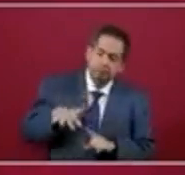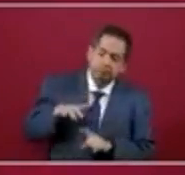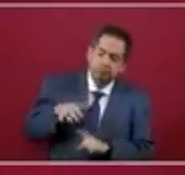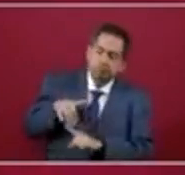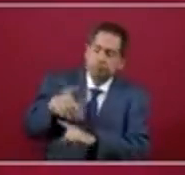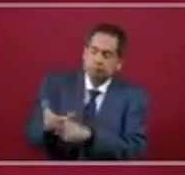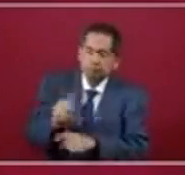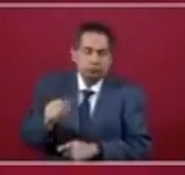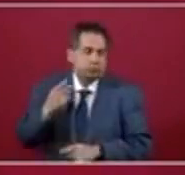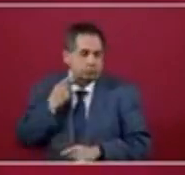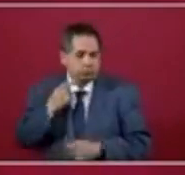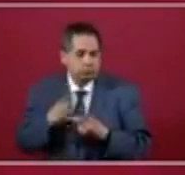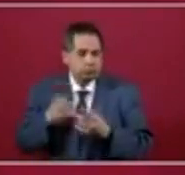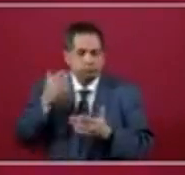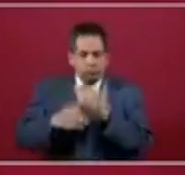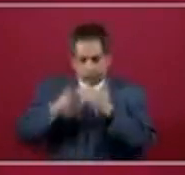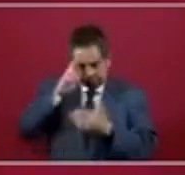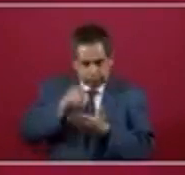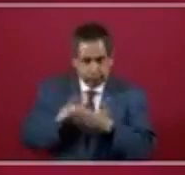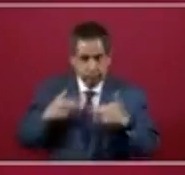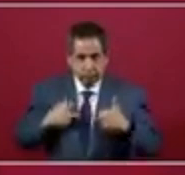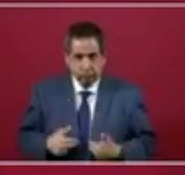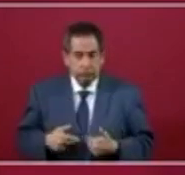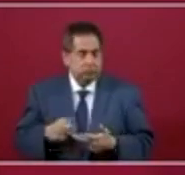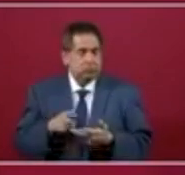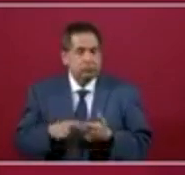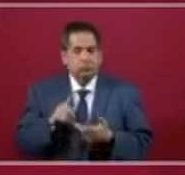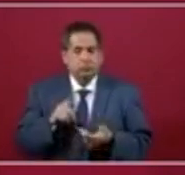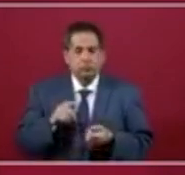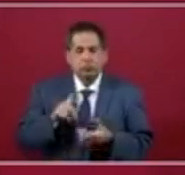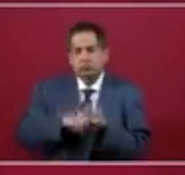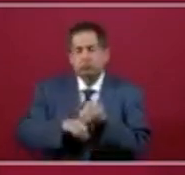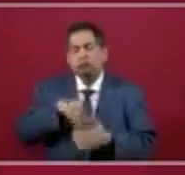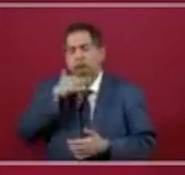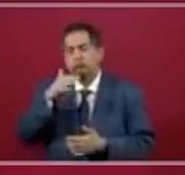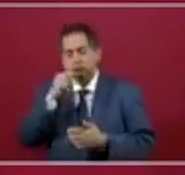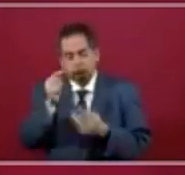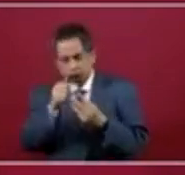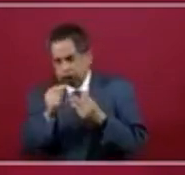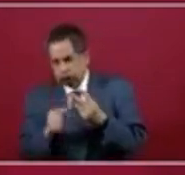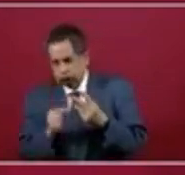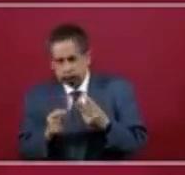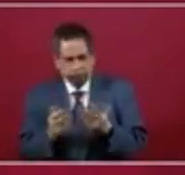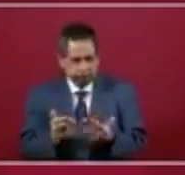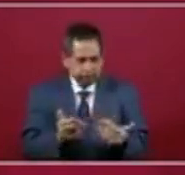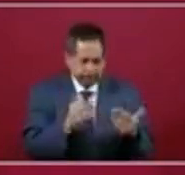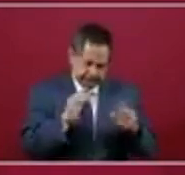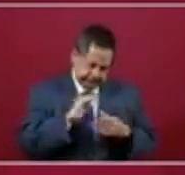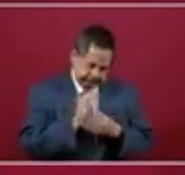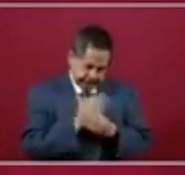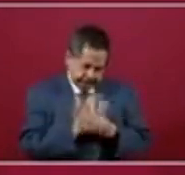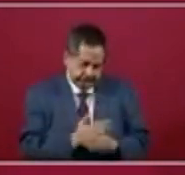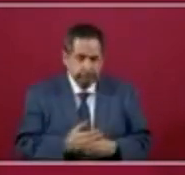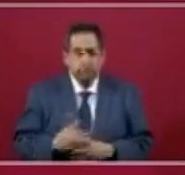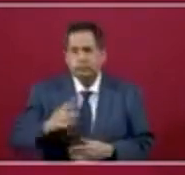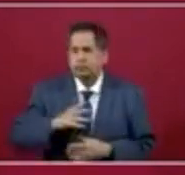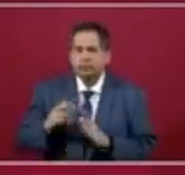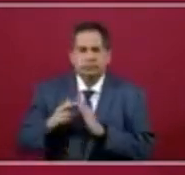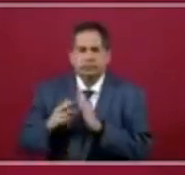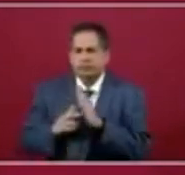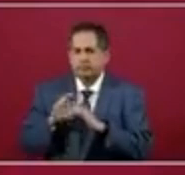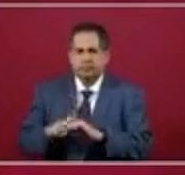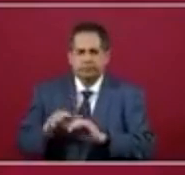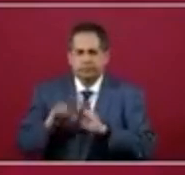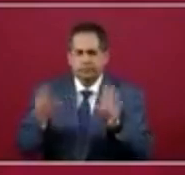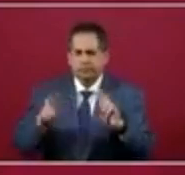políticas, violaciones a los derechos humanos y, en este caso, actos de corrupción. Hay una regulación muy clara respecto